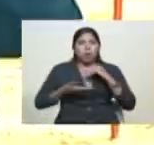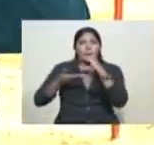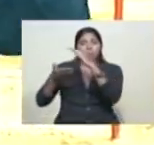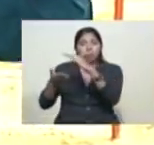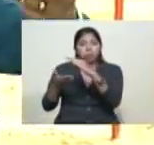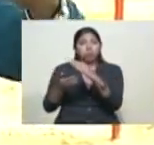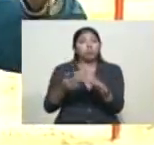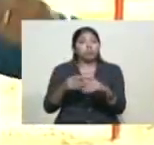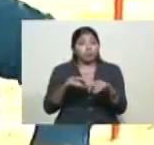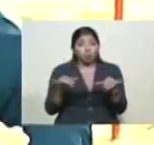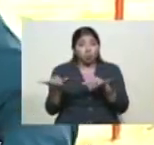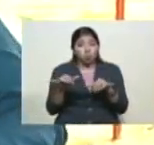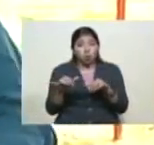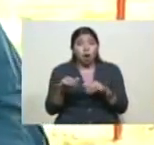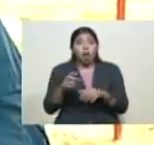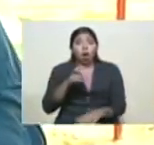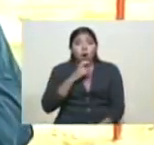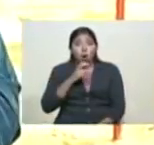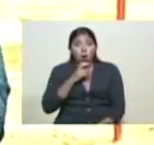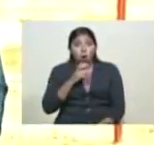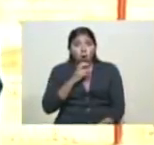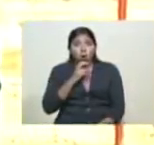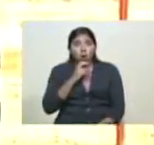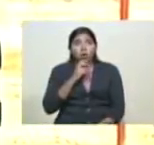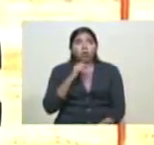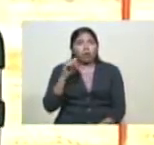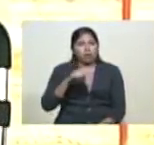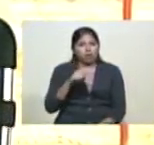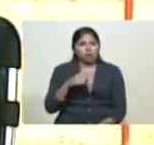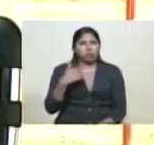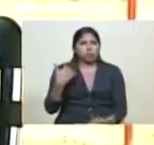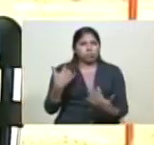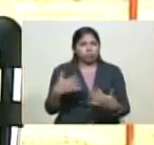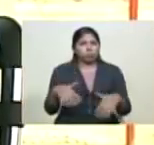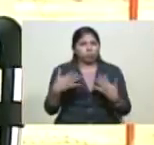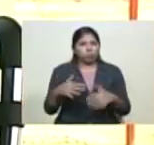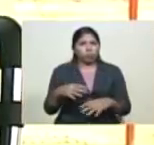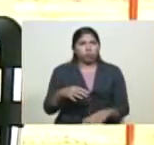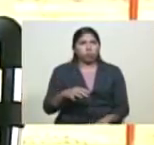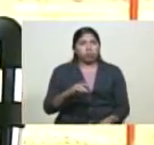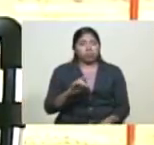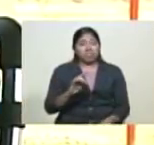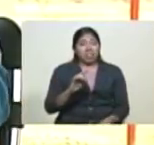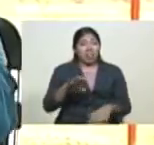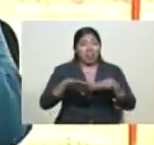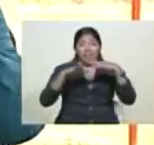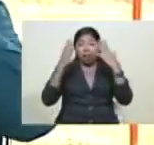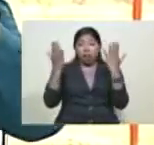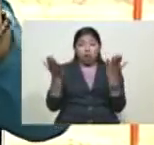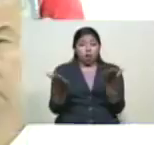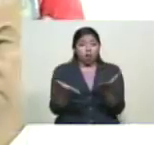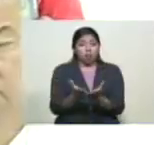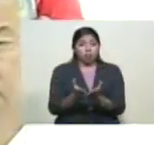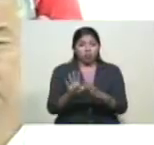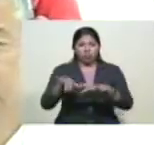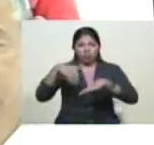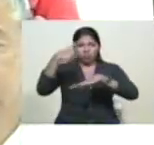manera creciente oro. Venezuela tiene una de las primeras reservas de coltán del mundo. Del